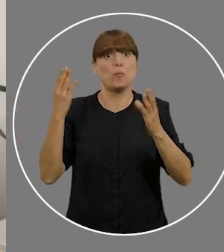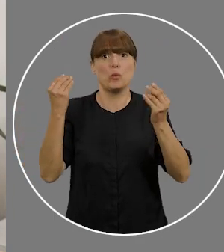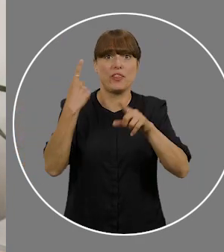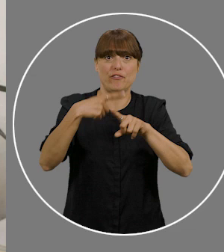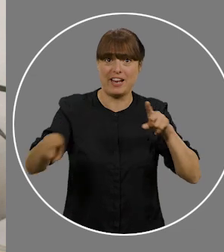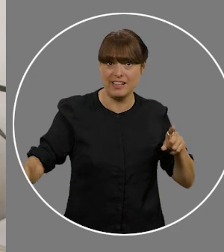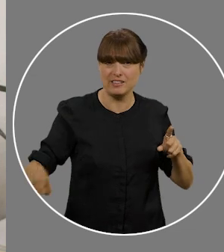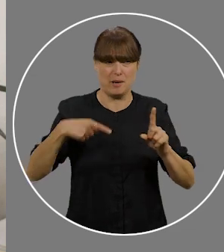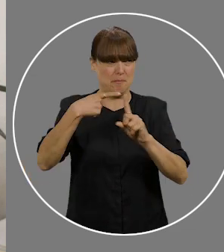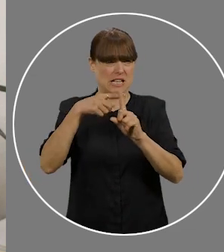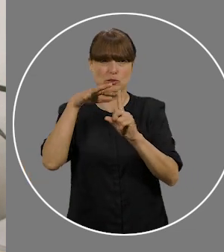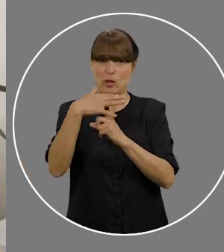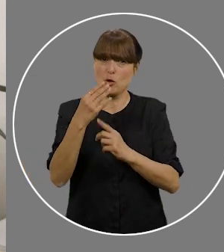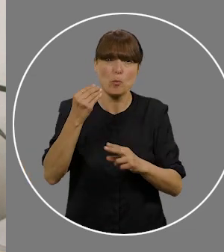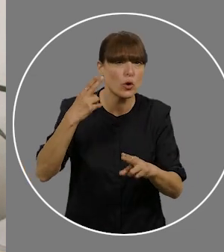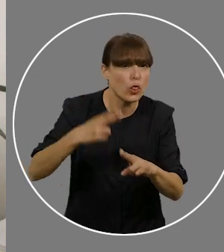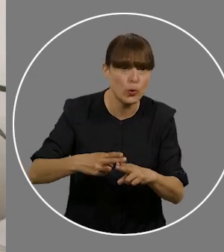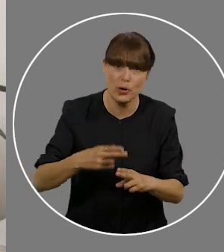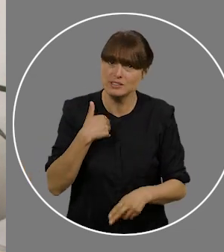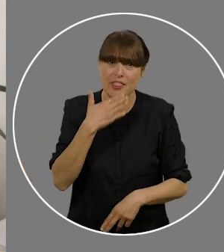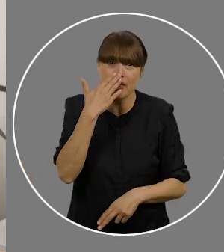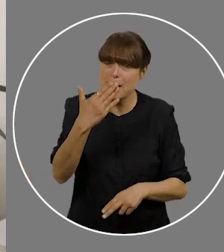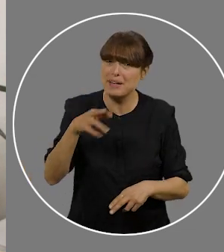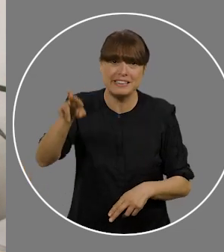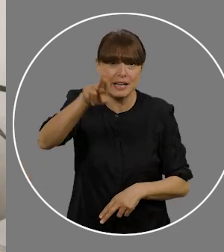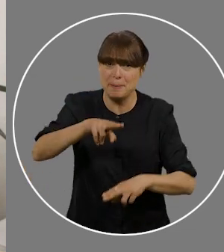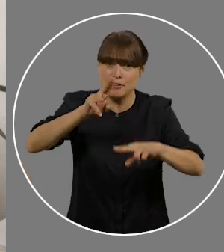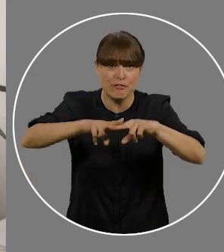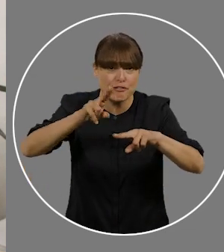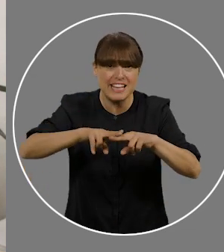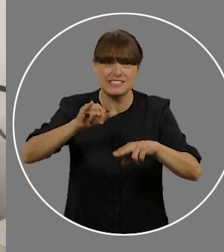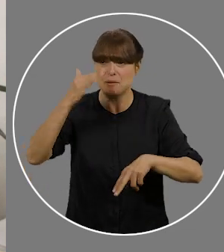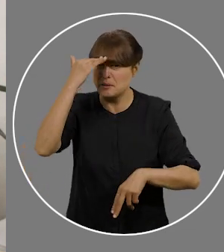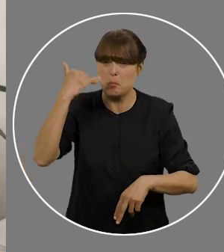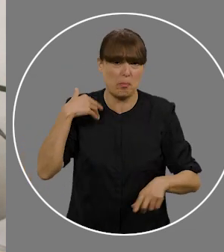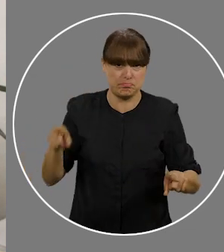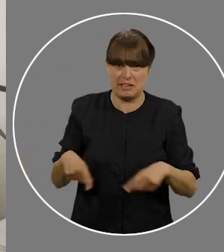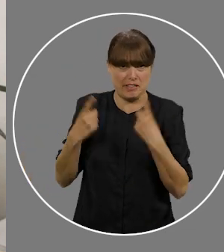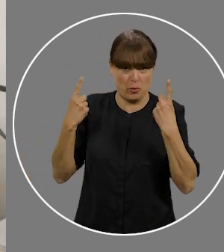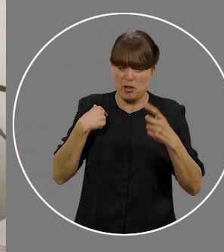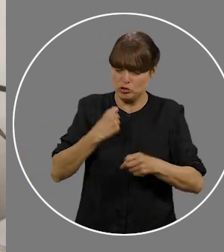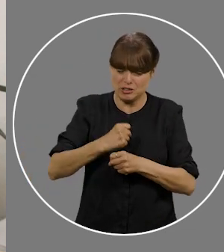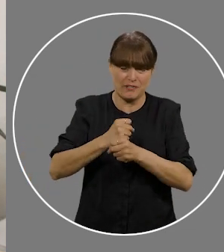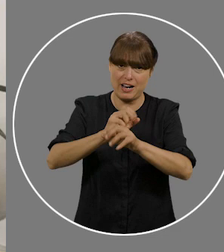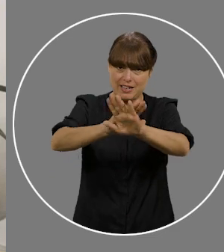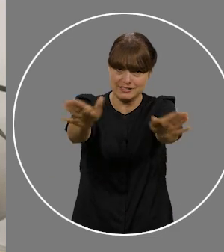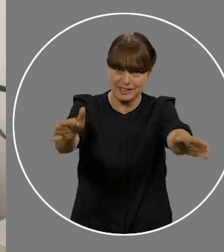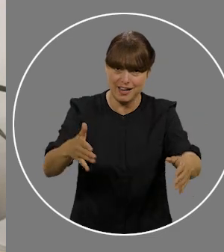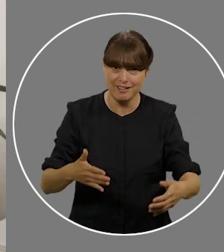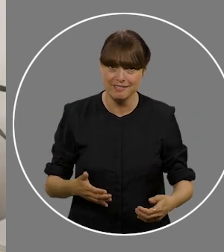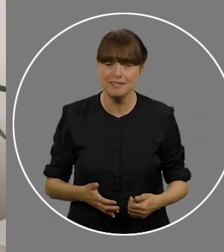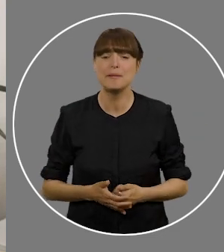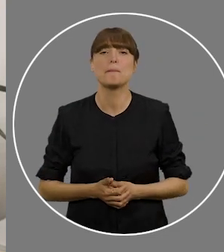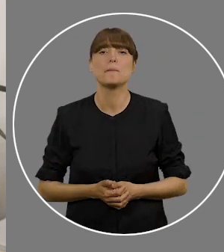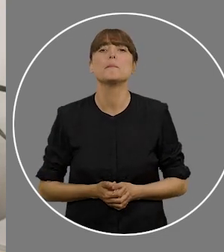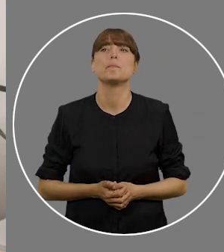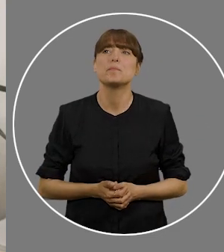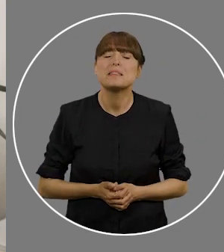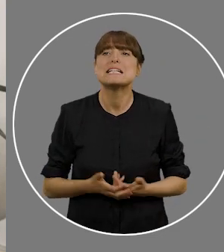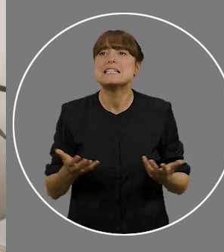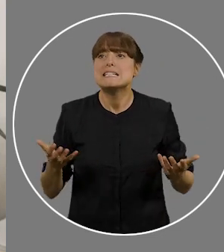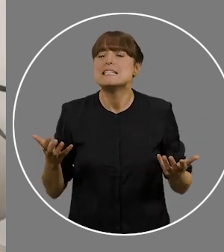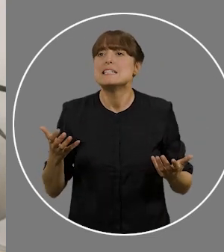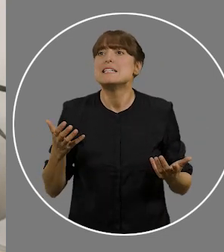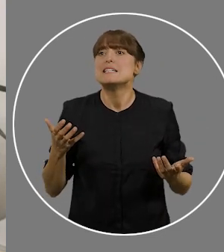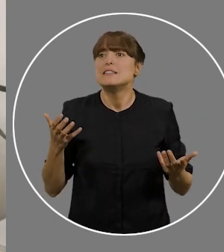claro, es que en aquel tiempo y lo que estaba pasando, no pensaban en fiestas ni en pueblo. No había fiestas, pero